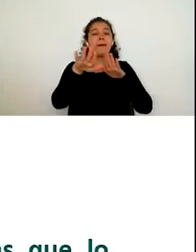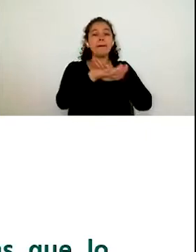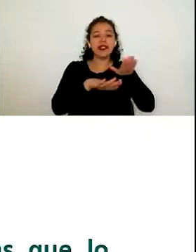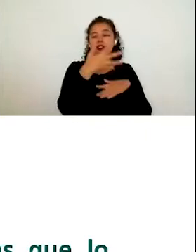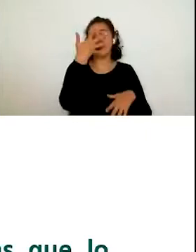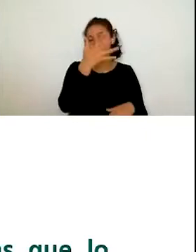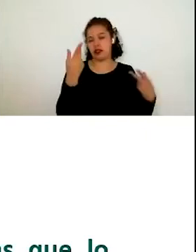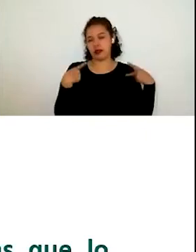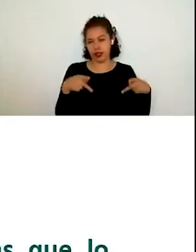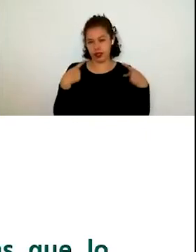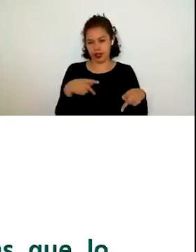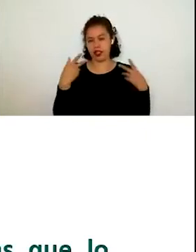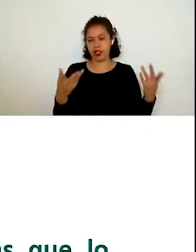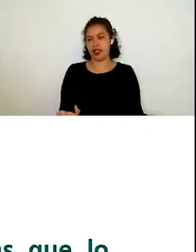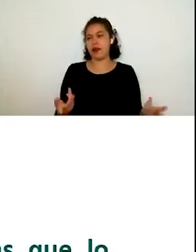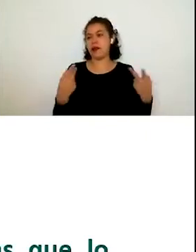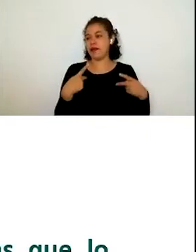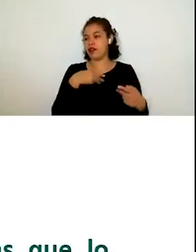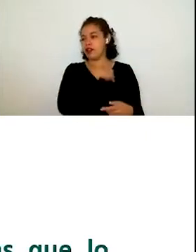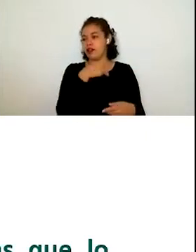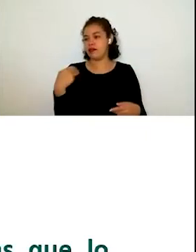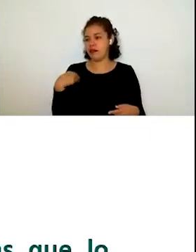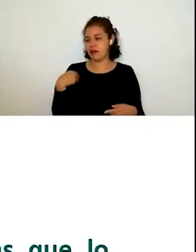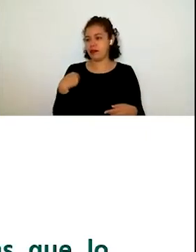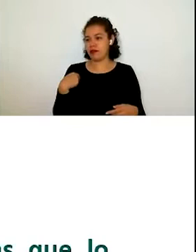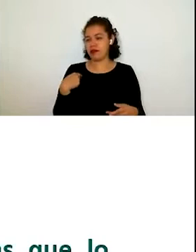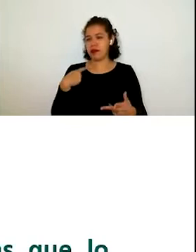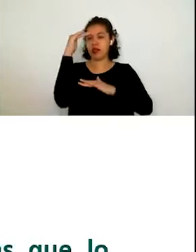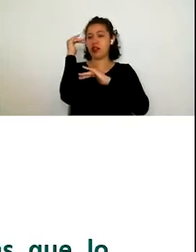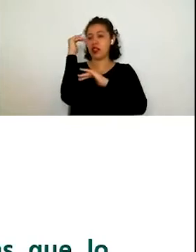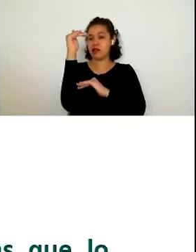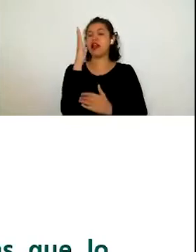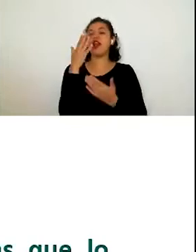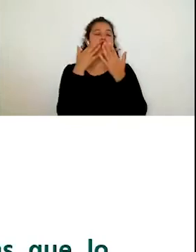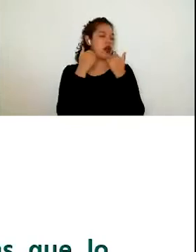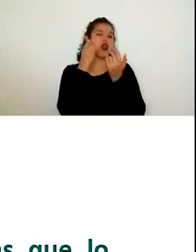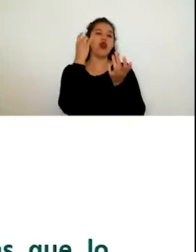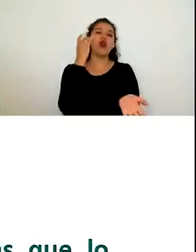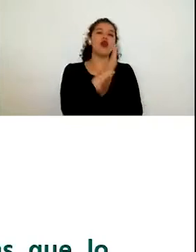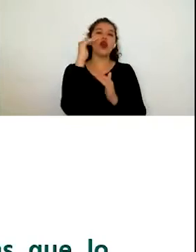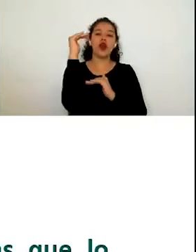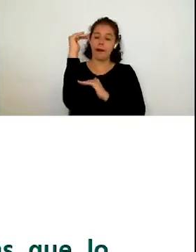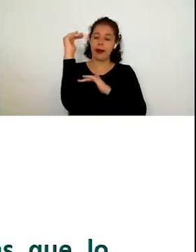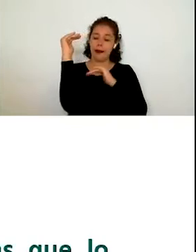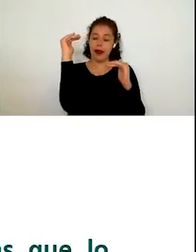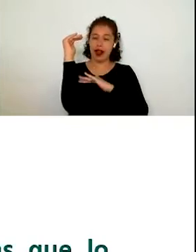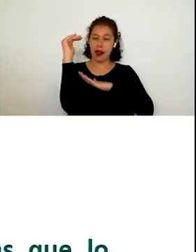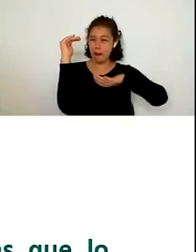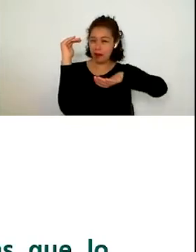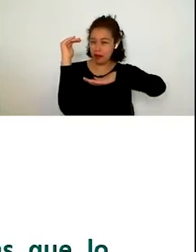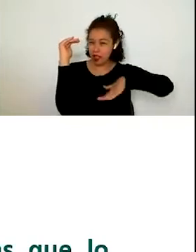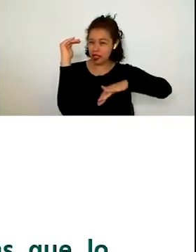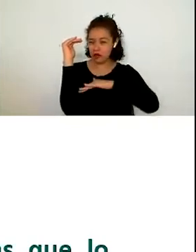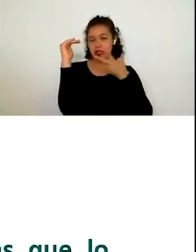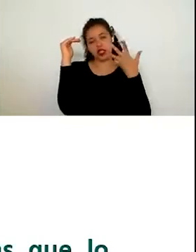el número de miembros que pueden integrar el patronato no está limitado, nada más nuestra ley señala que debe contener un mínimo